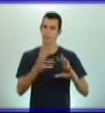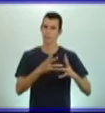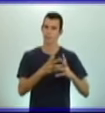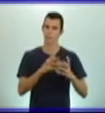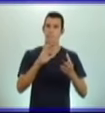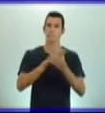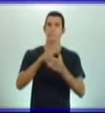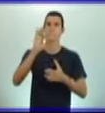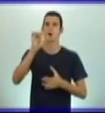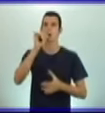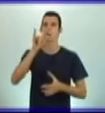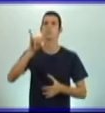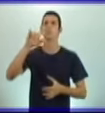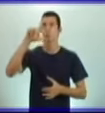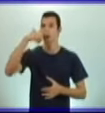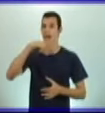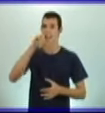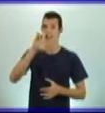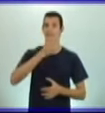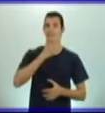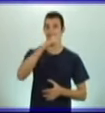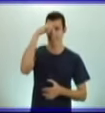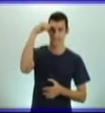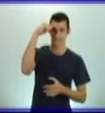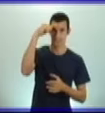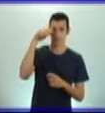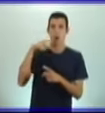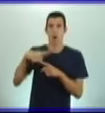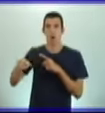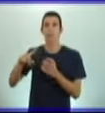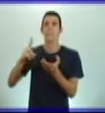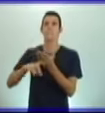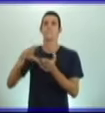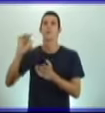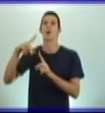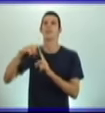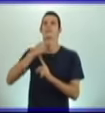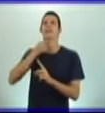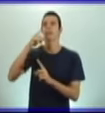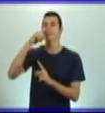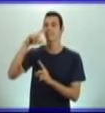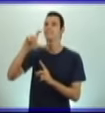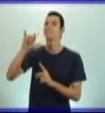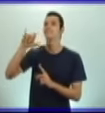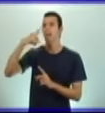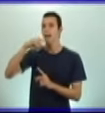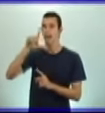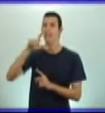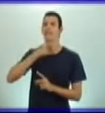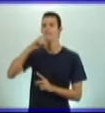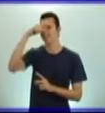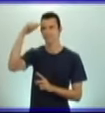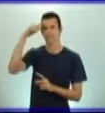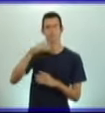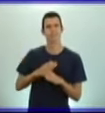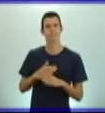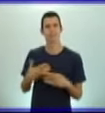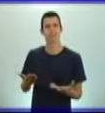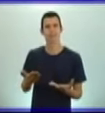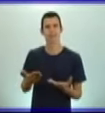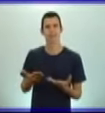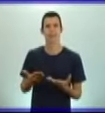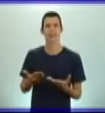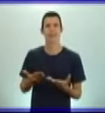funciones potenciales, por tanto el tiempo no nos puede alcanzar para trabajarlas todas. Pero seleccionamos la que sabemos que generalmente